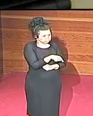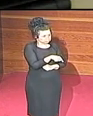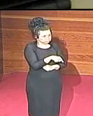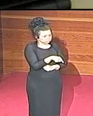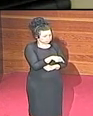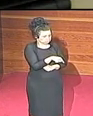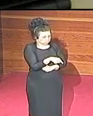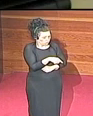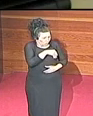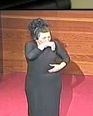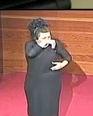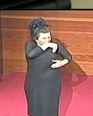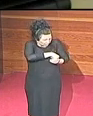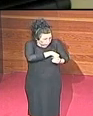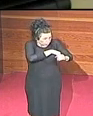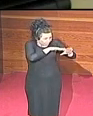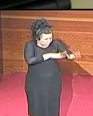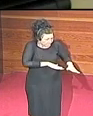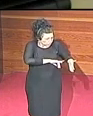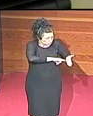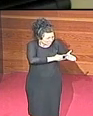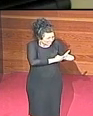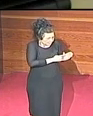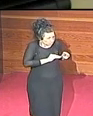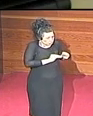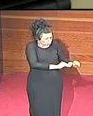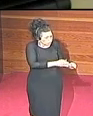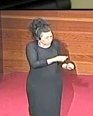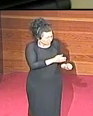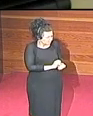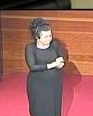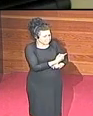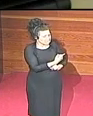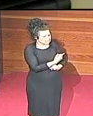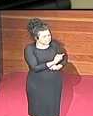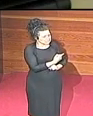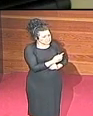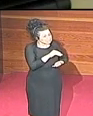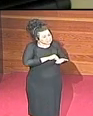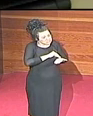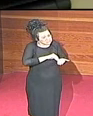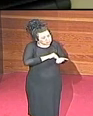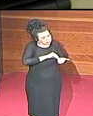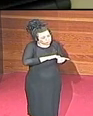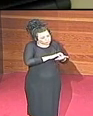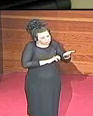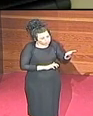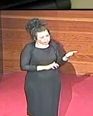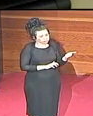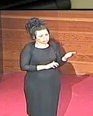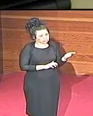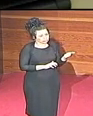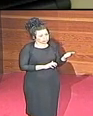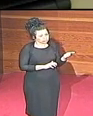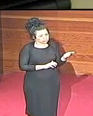totalmente del sistema y una de las más importantes. Escribió un editorial que creo que